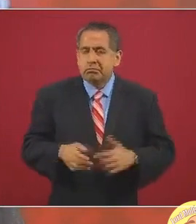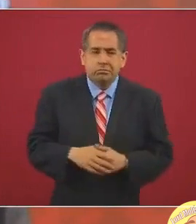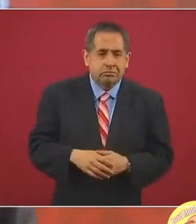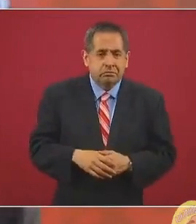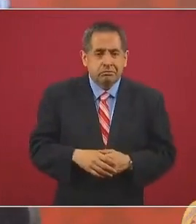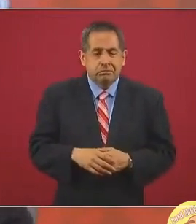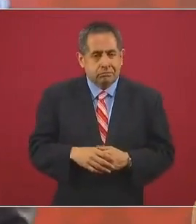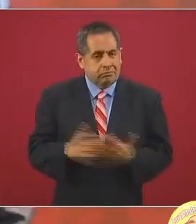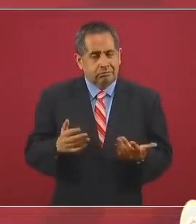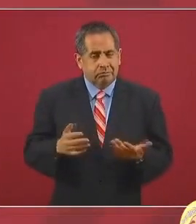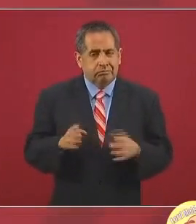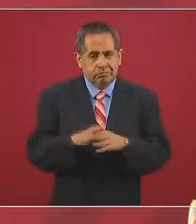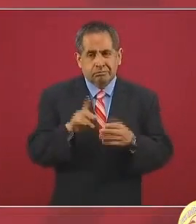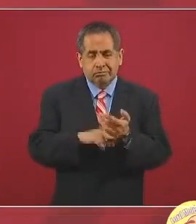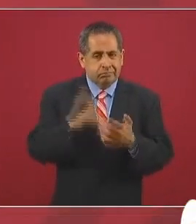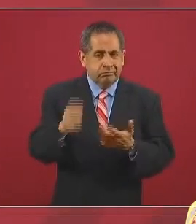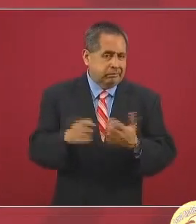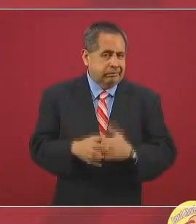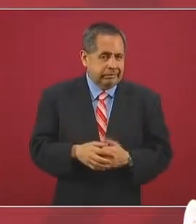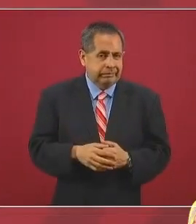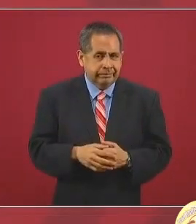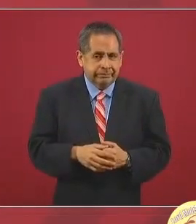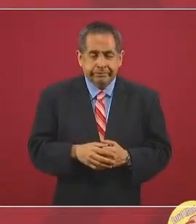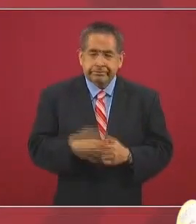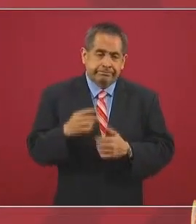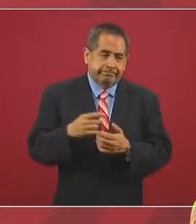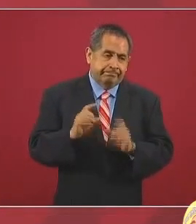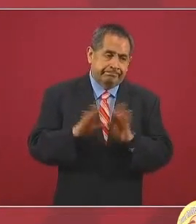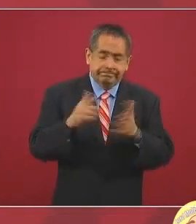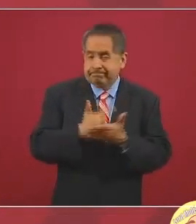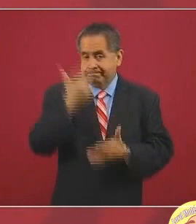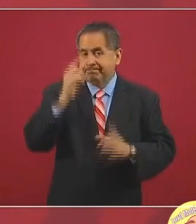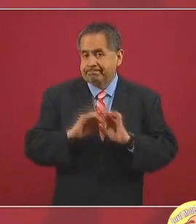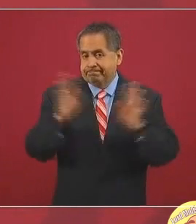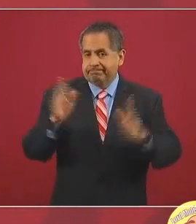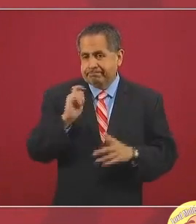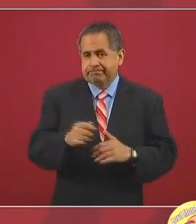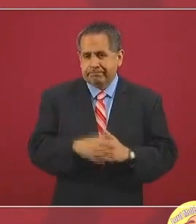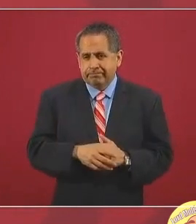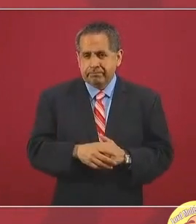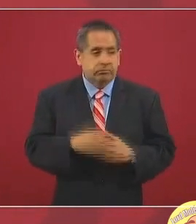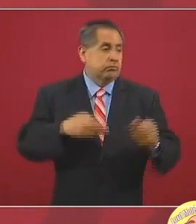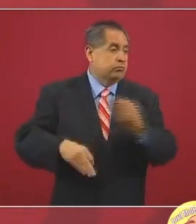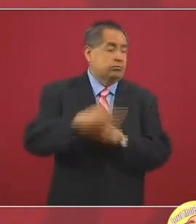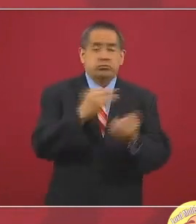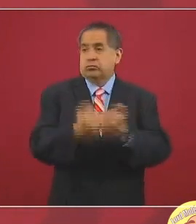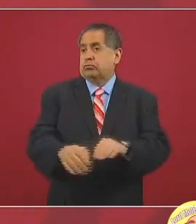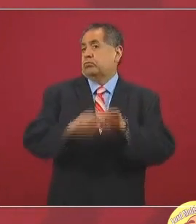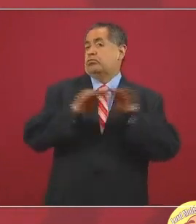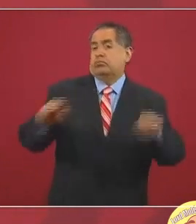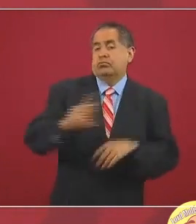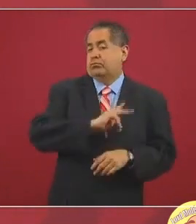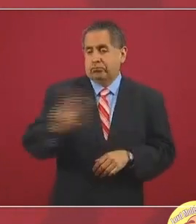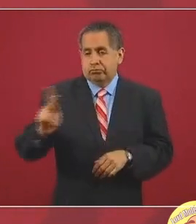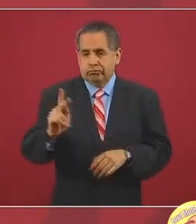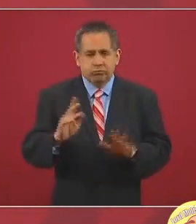Entonces, sí, es un asunto relevante. No hay que generalizar,